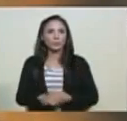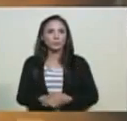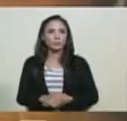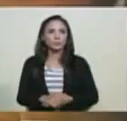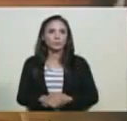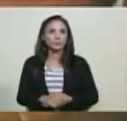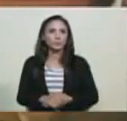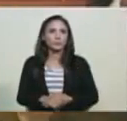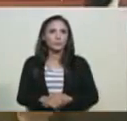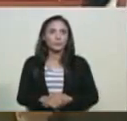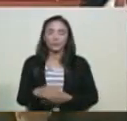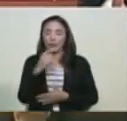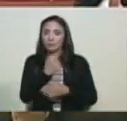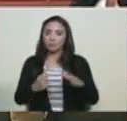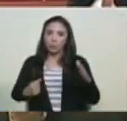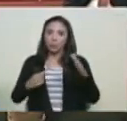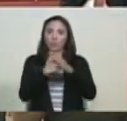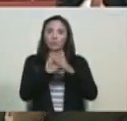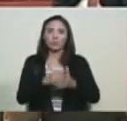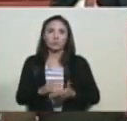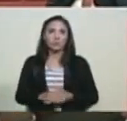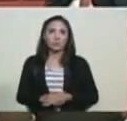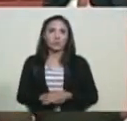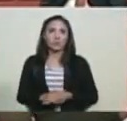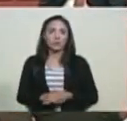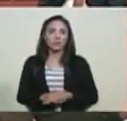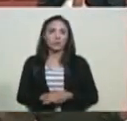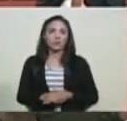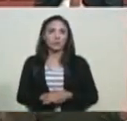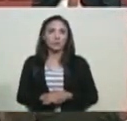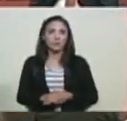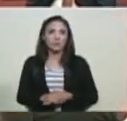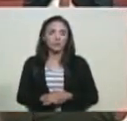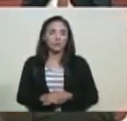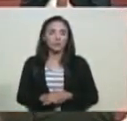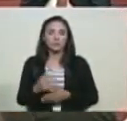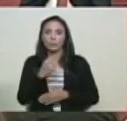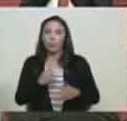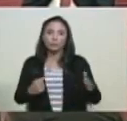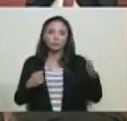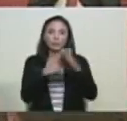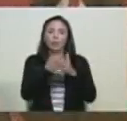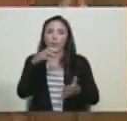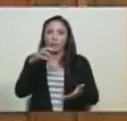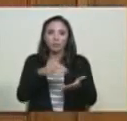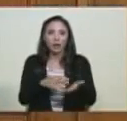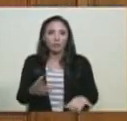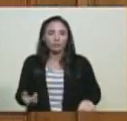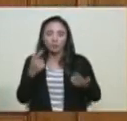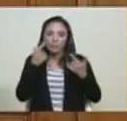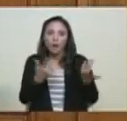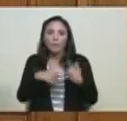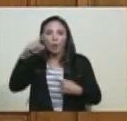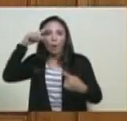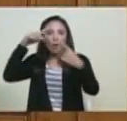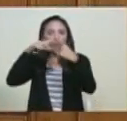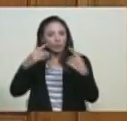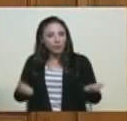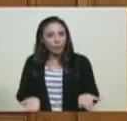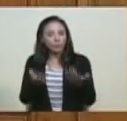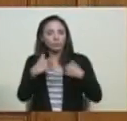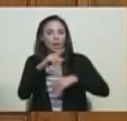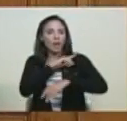a reponernos de este golpe con mucha fuerza y a no perder el centro de nuestros